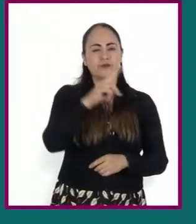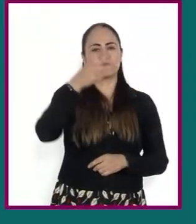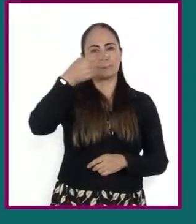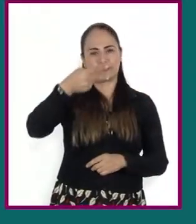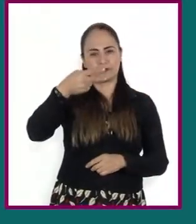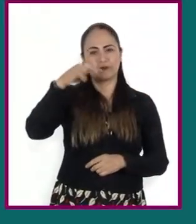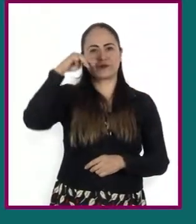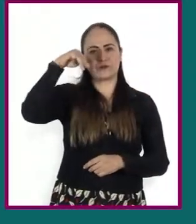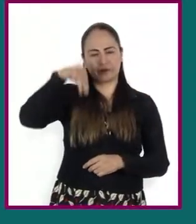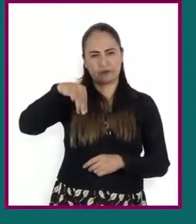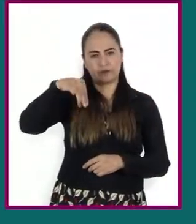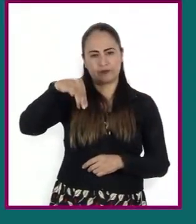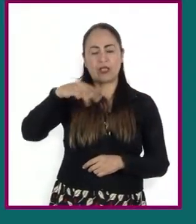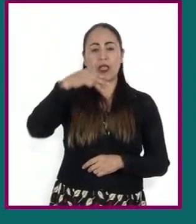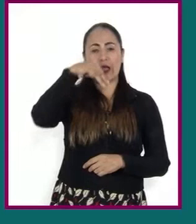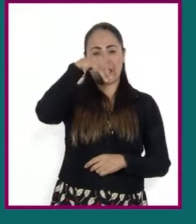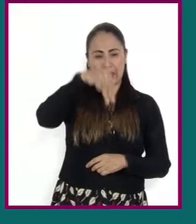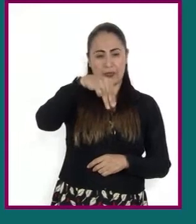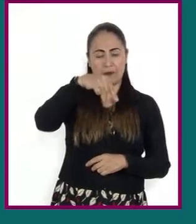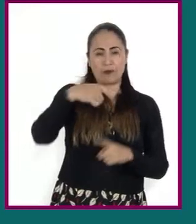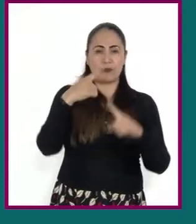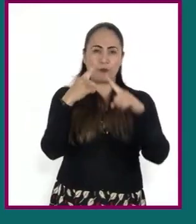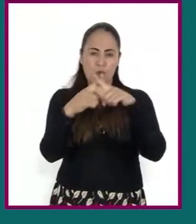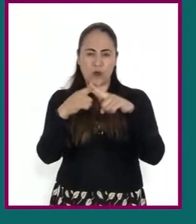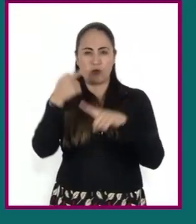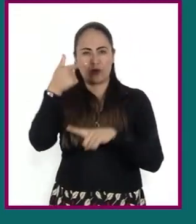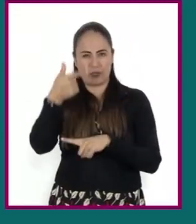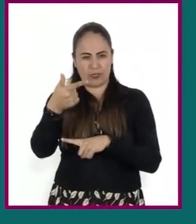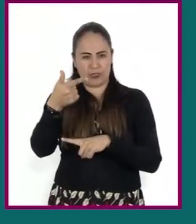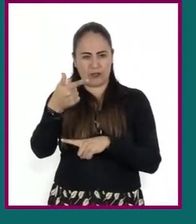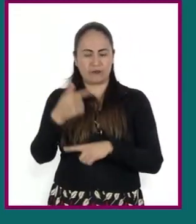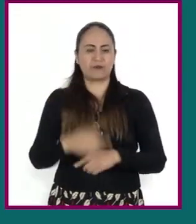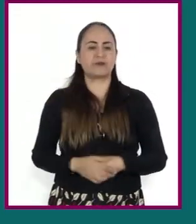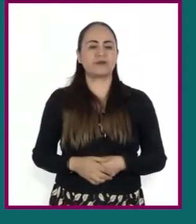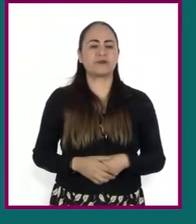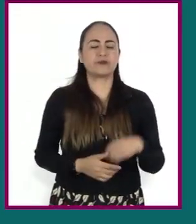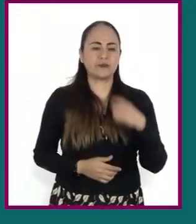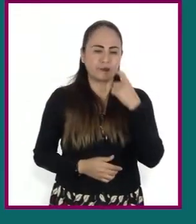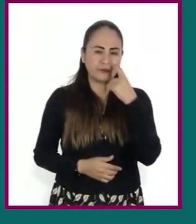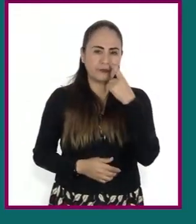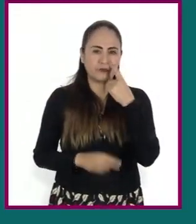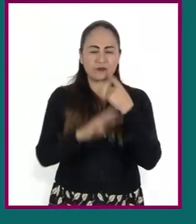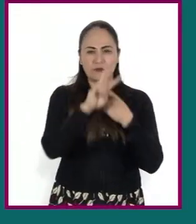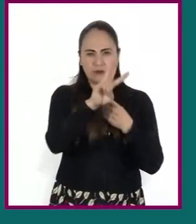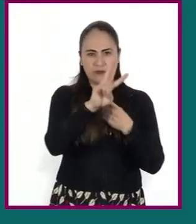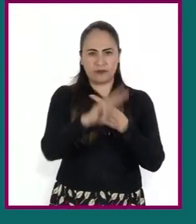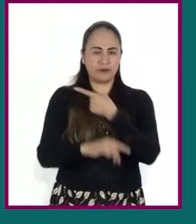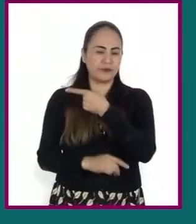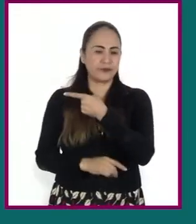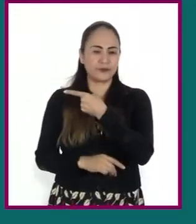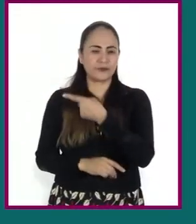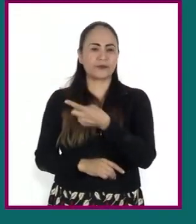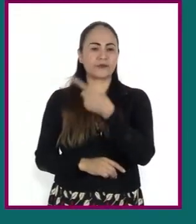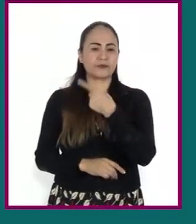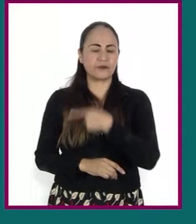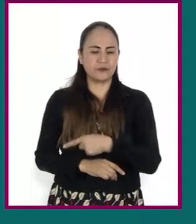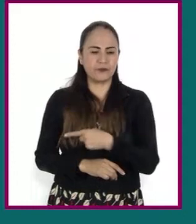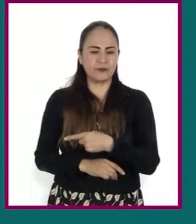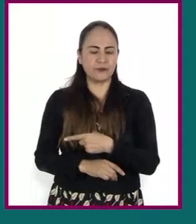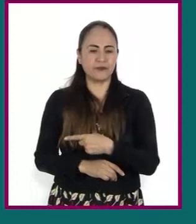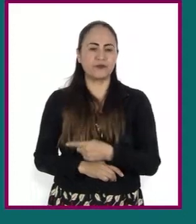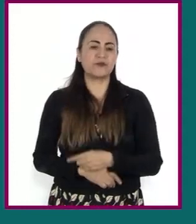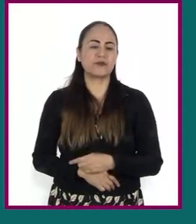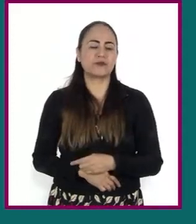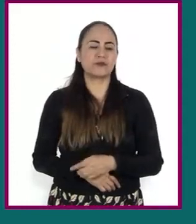igual a M que multiplica a G minúscula, en donde W es igual a peso medido en